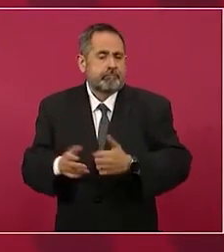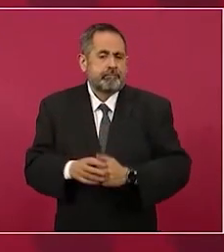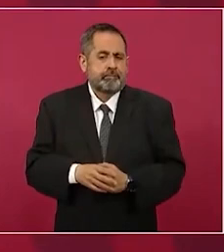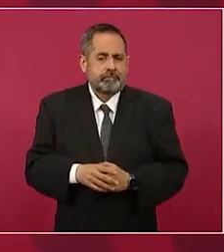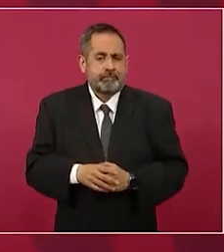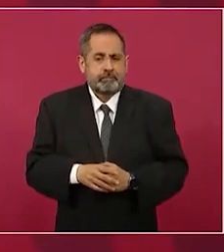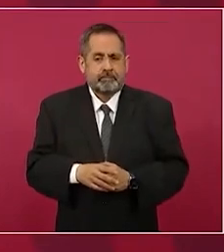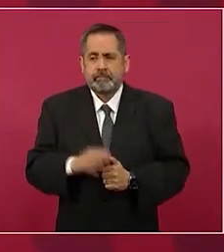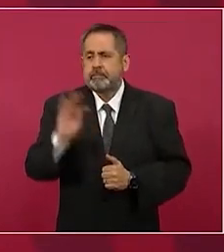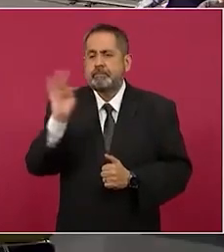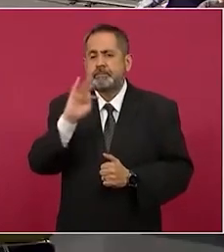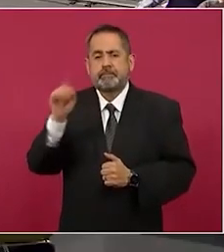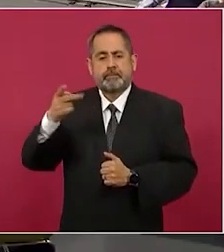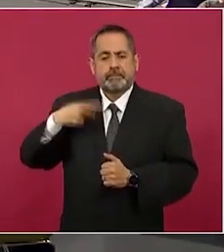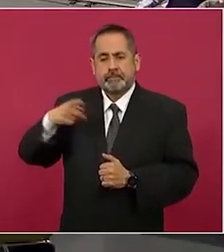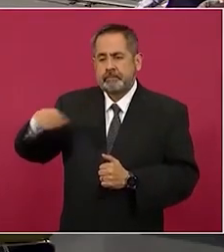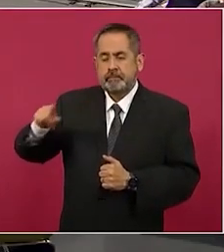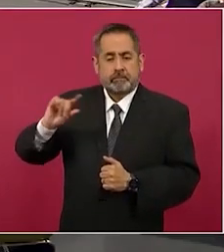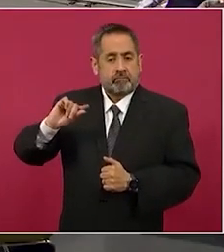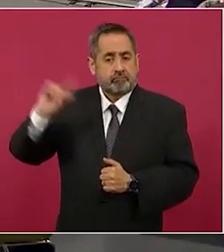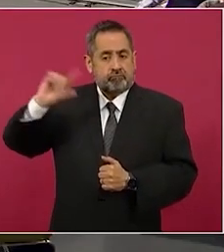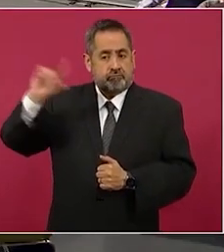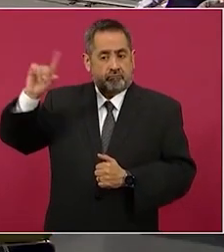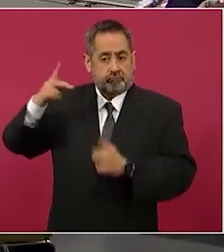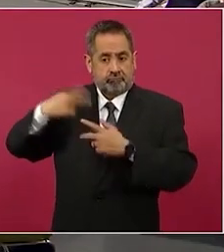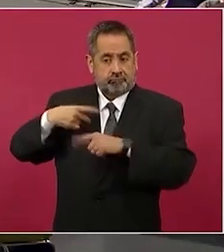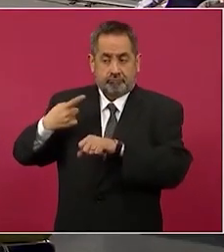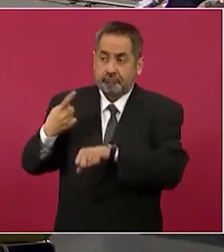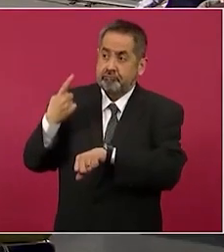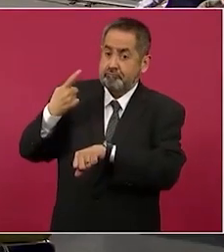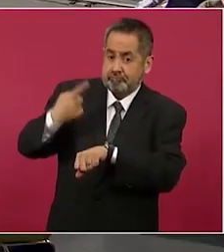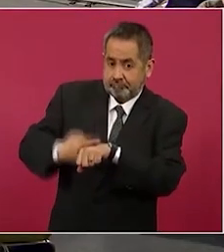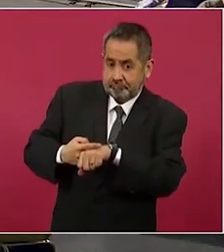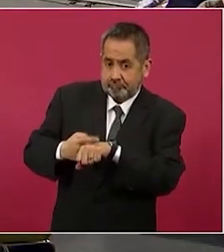Se enfermaba un alto funcionario público,